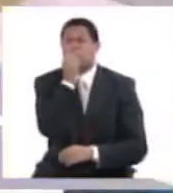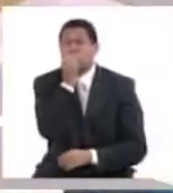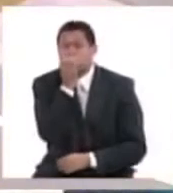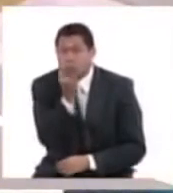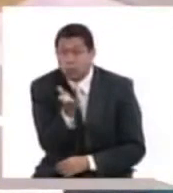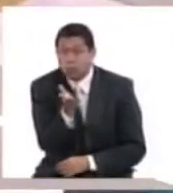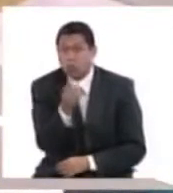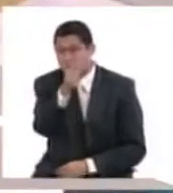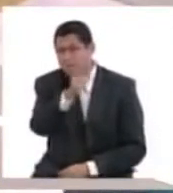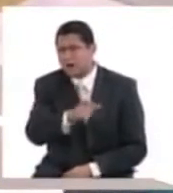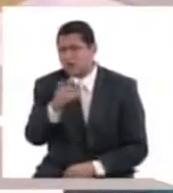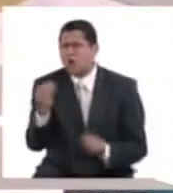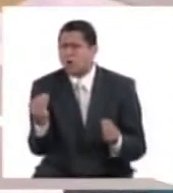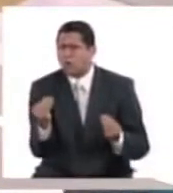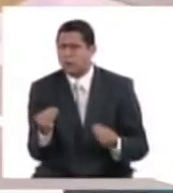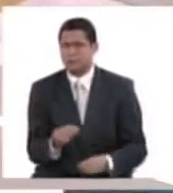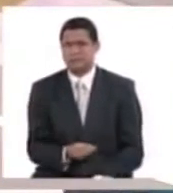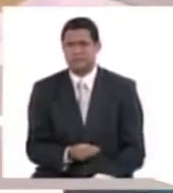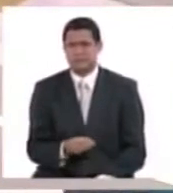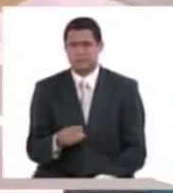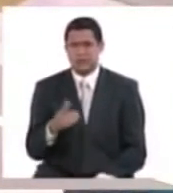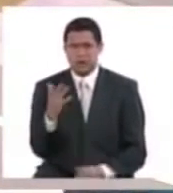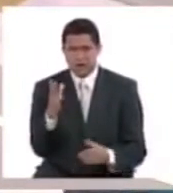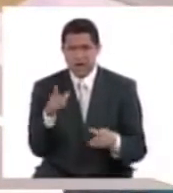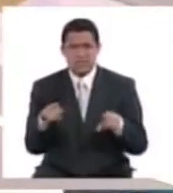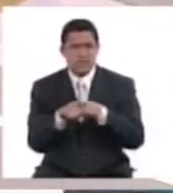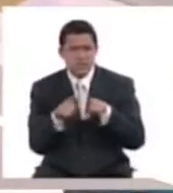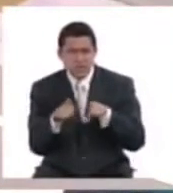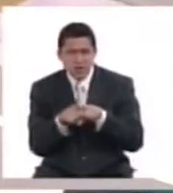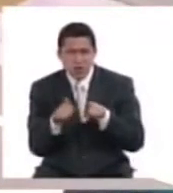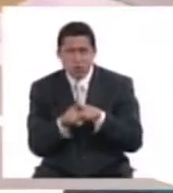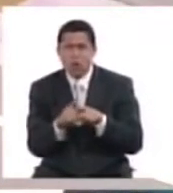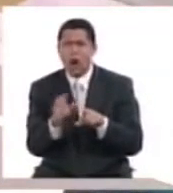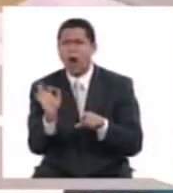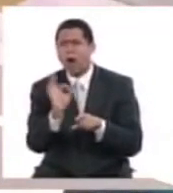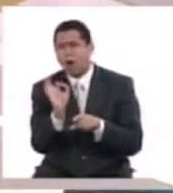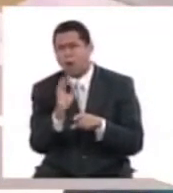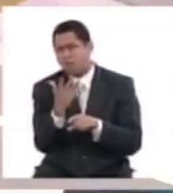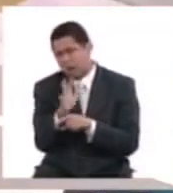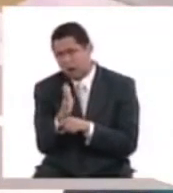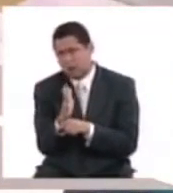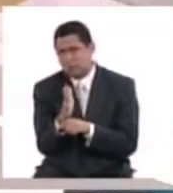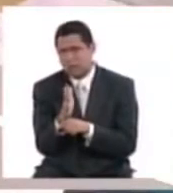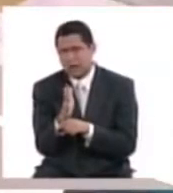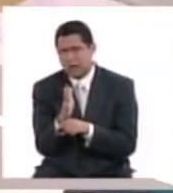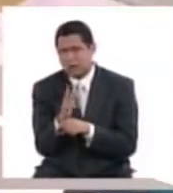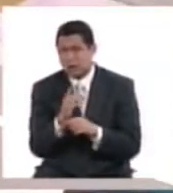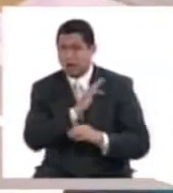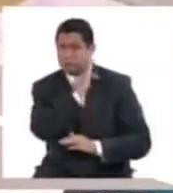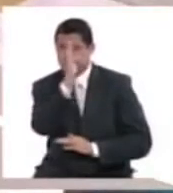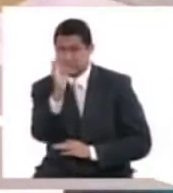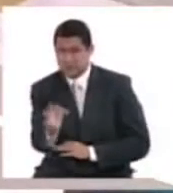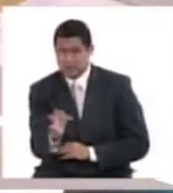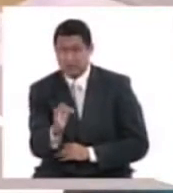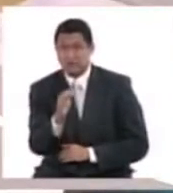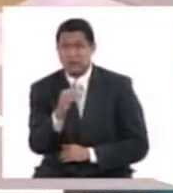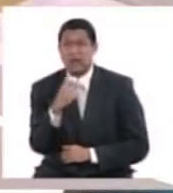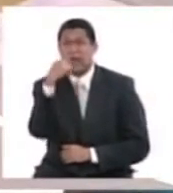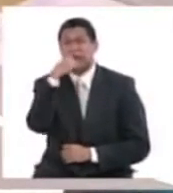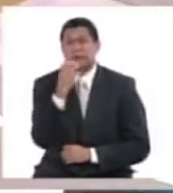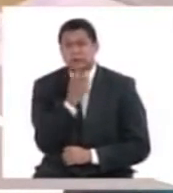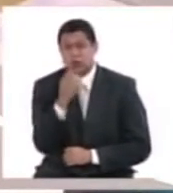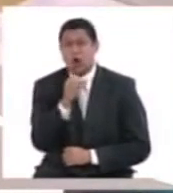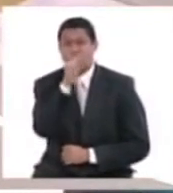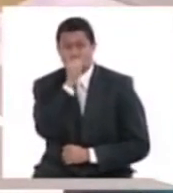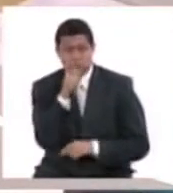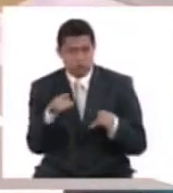persona, de una persona a otra. ¿Cómo es? Y si tiene alguna similitud solamente en lo que es la transmisión entre la difteria y la